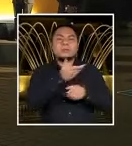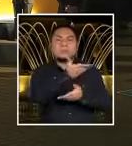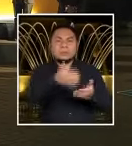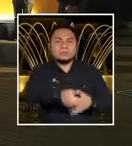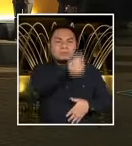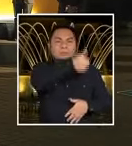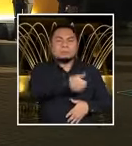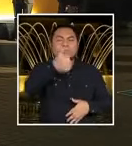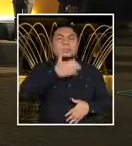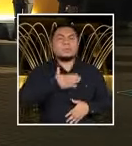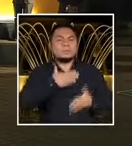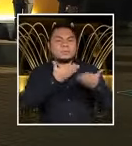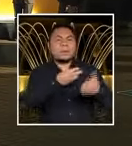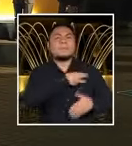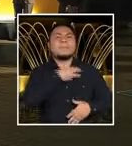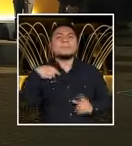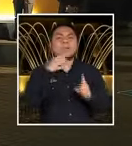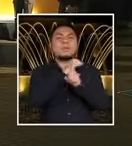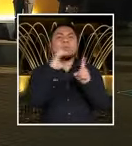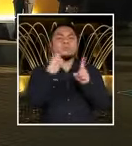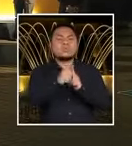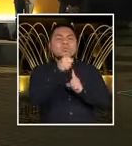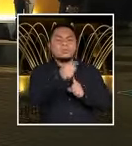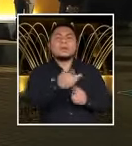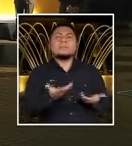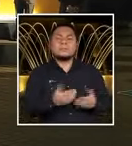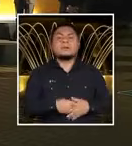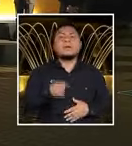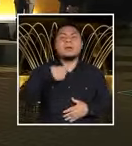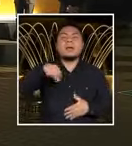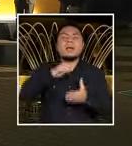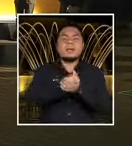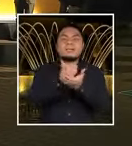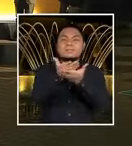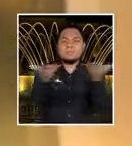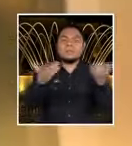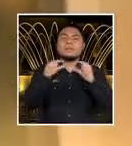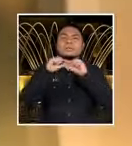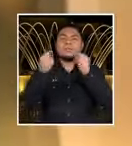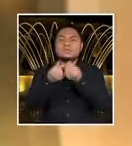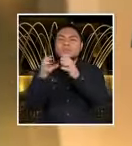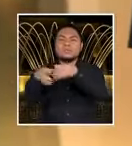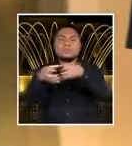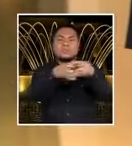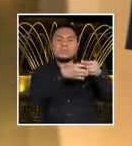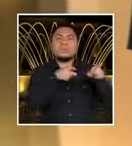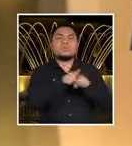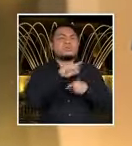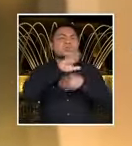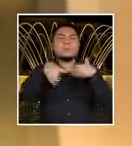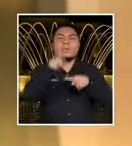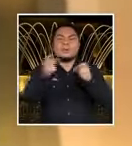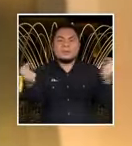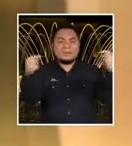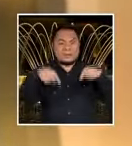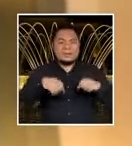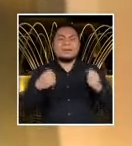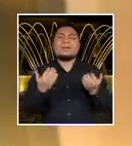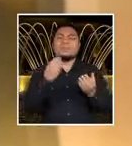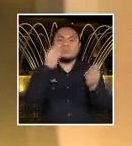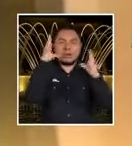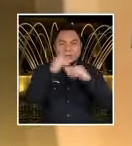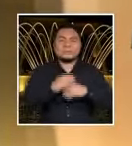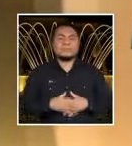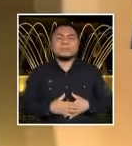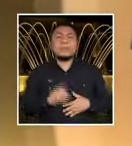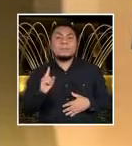colega ministro de Cultura, queridos amigos de los gremios y todos los que nos acompañan el día de hoy.